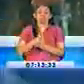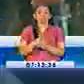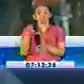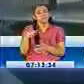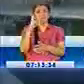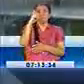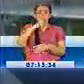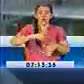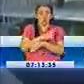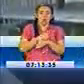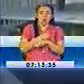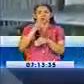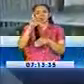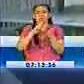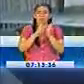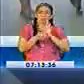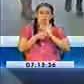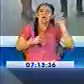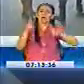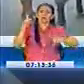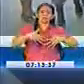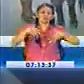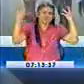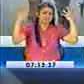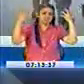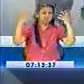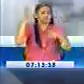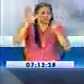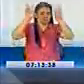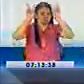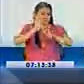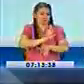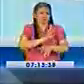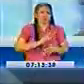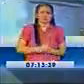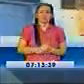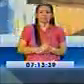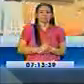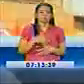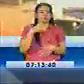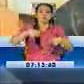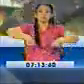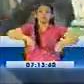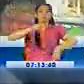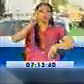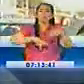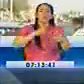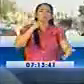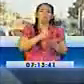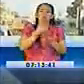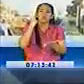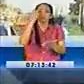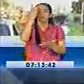hora y media. Y de ahí que las quejas también se generaron por otros motivos. Pero esta moto no se la puede matricular porque